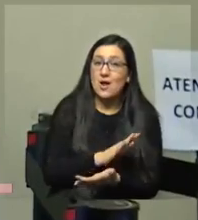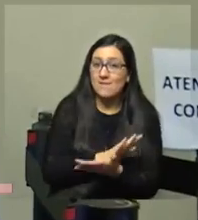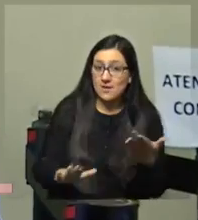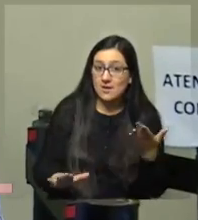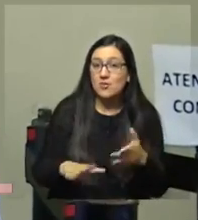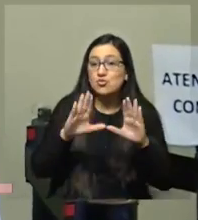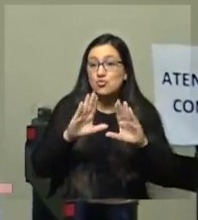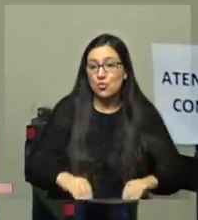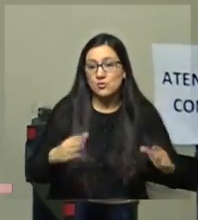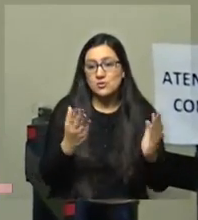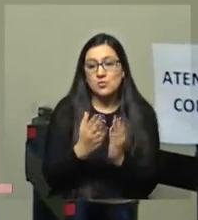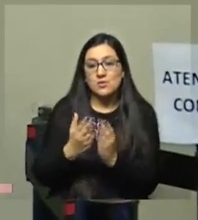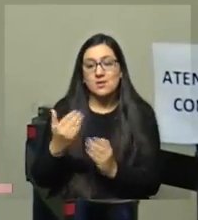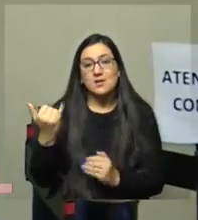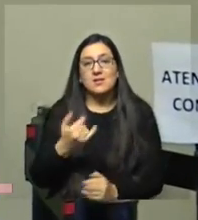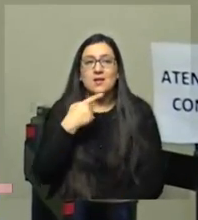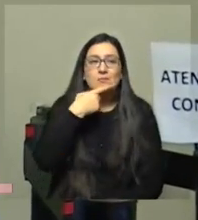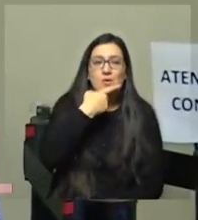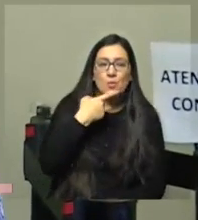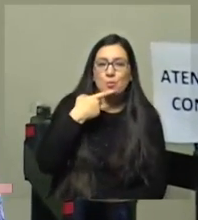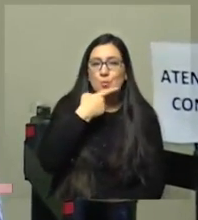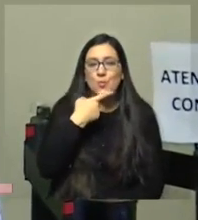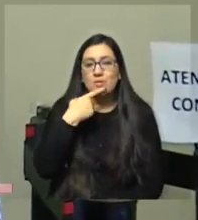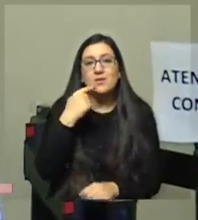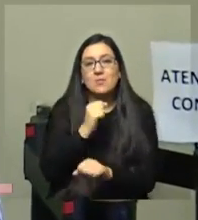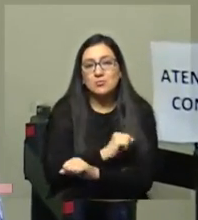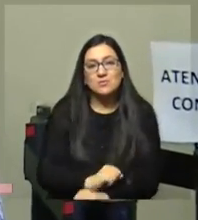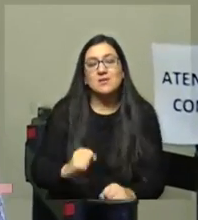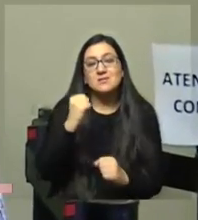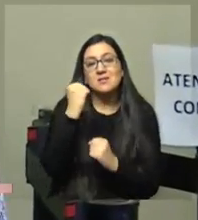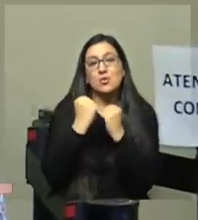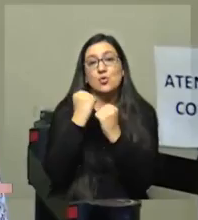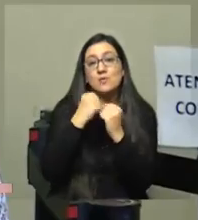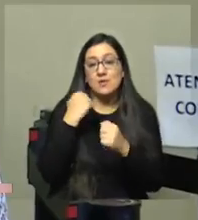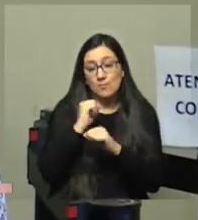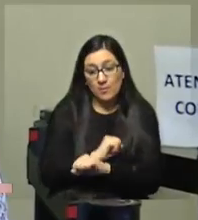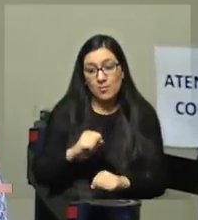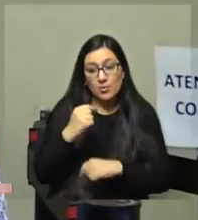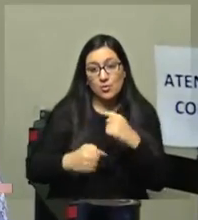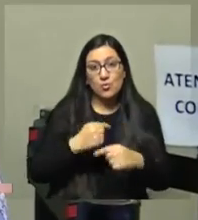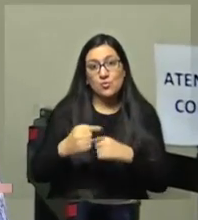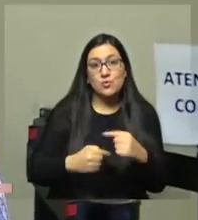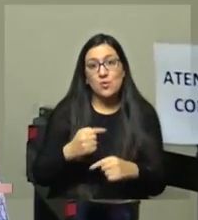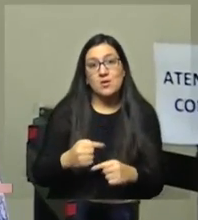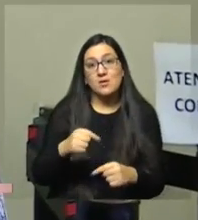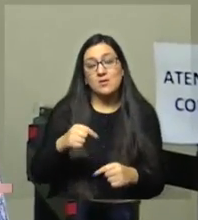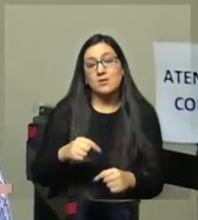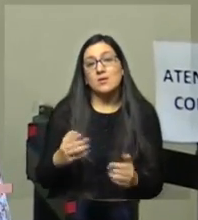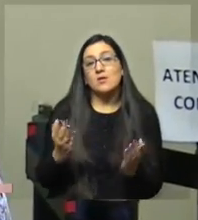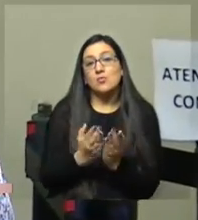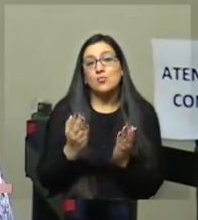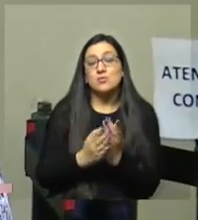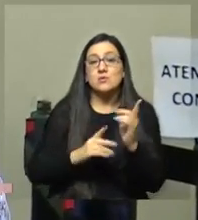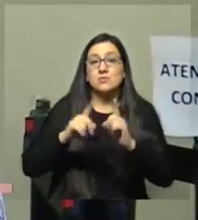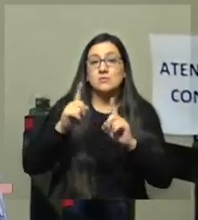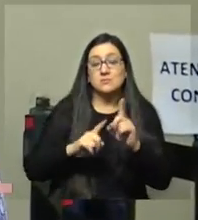todo aquel estudiante que tenga alguna duda de sus posibilidades económicas de poder continuar o de poder realizar estudios terciarios no se quede